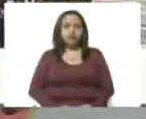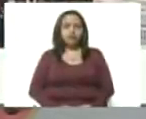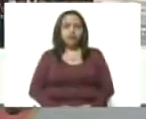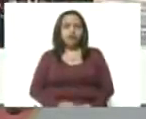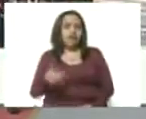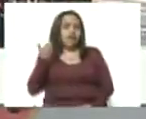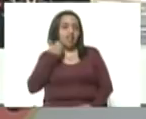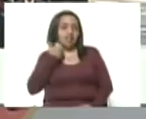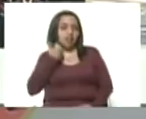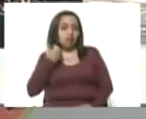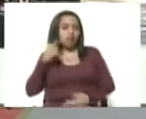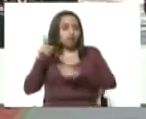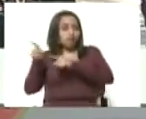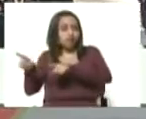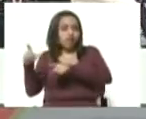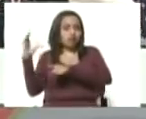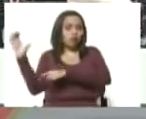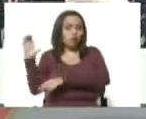contagiados desde Colombia